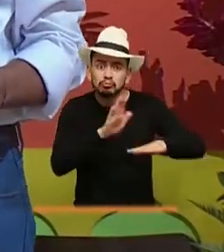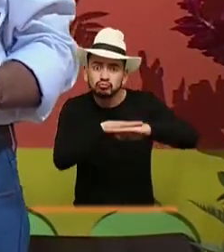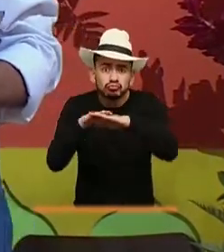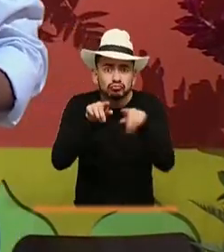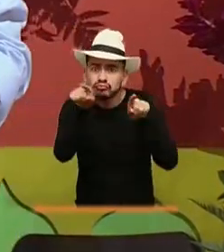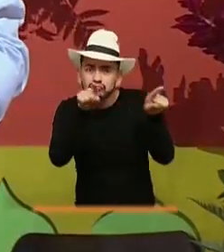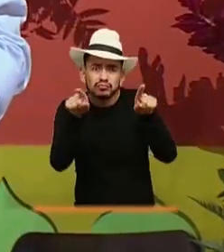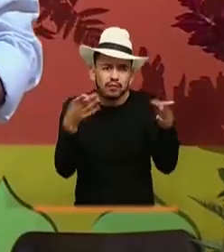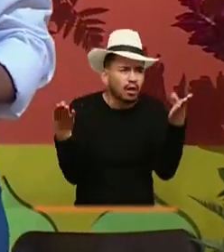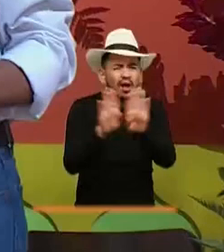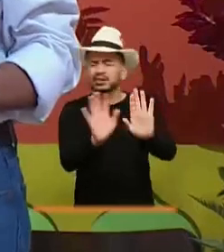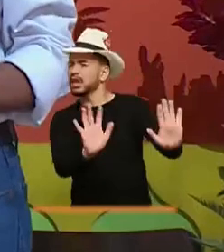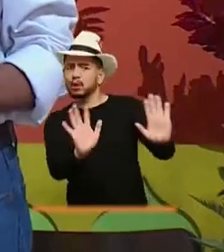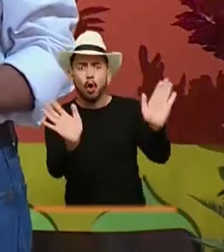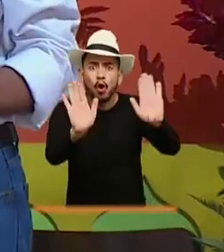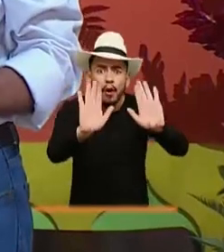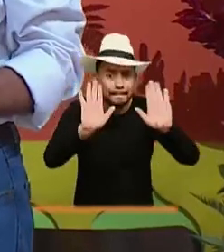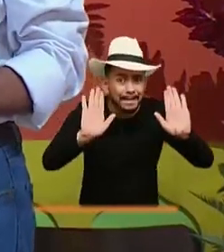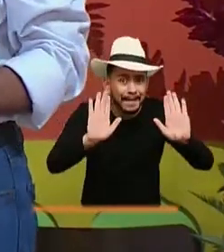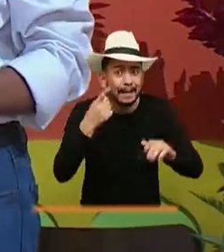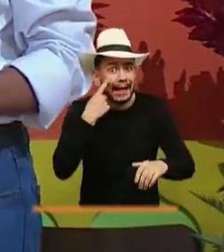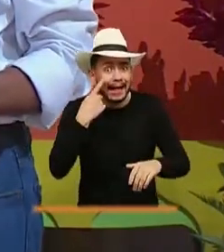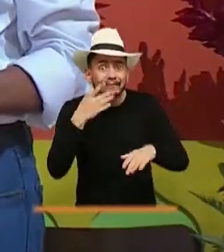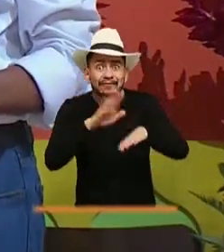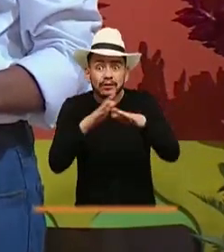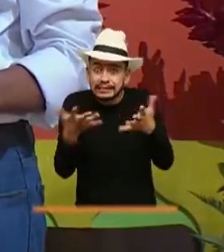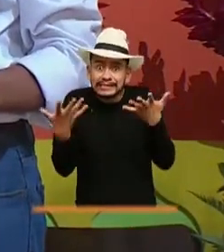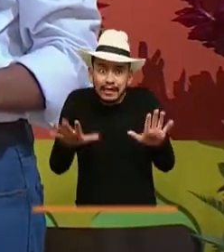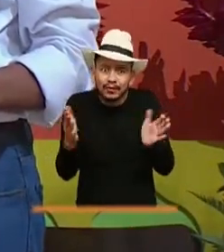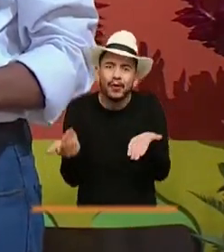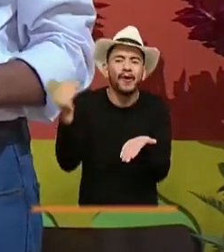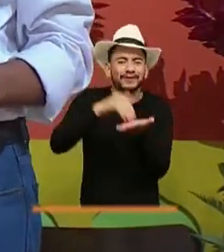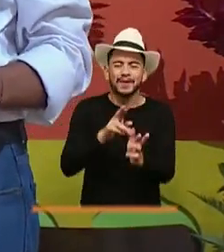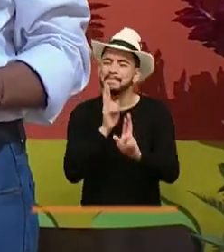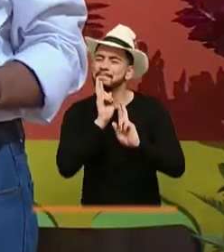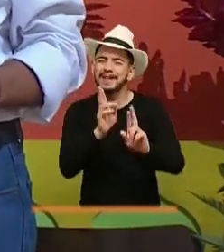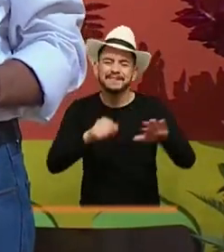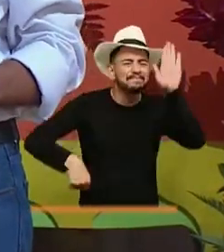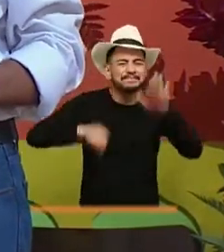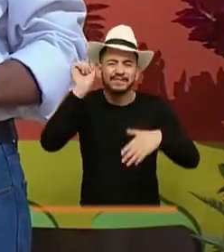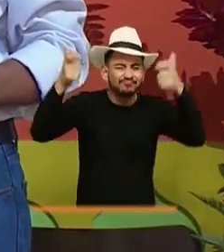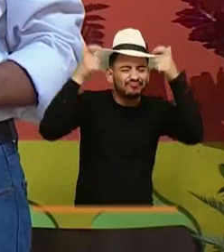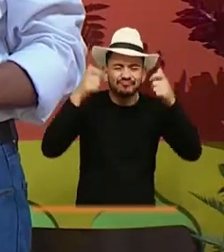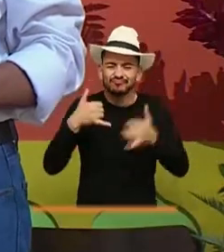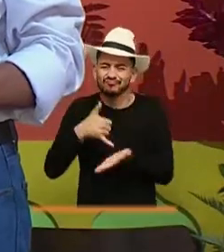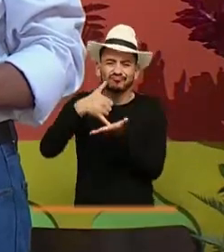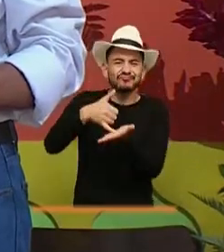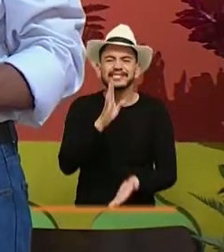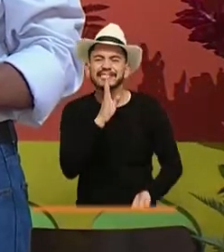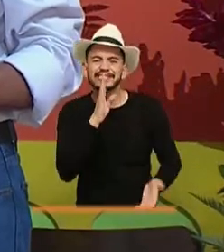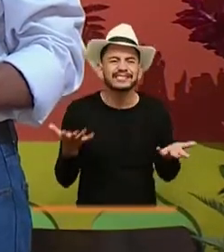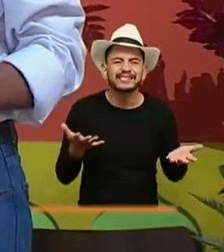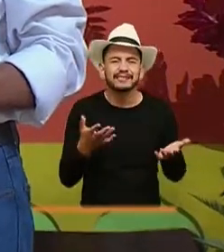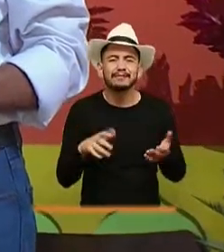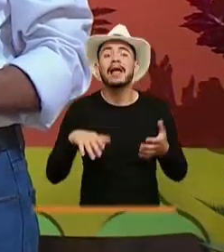aquí, porque luego de la pausa vamos a tener entonces el nombre de quién es el rey, el príncipe de la trova esta noche. Además, saludamos a Juan